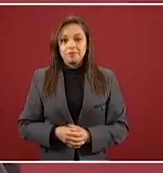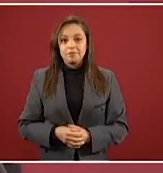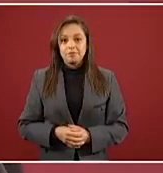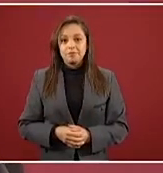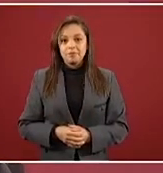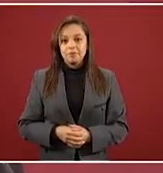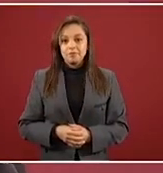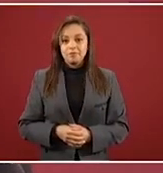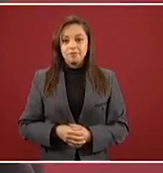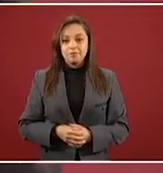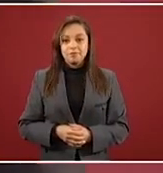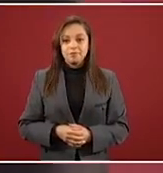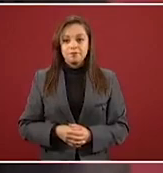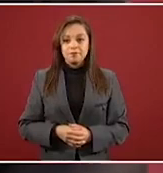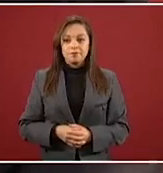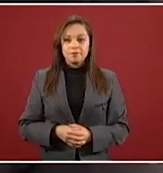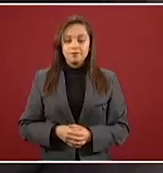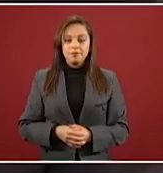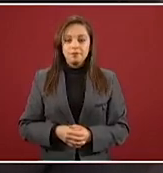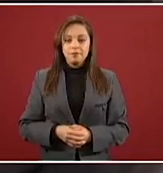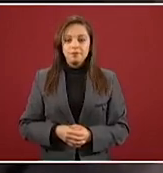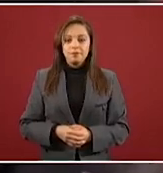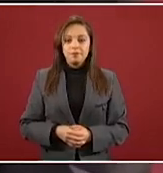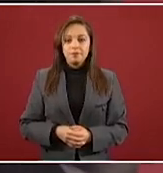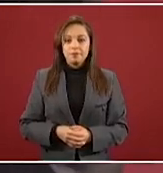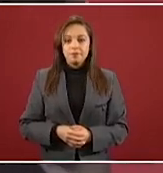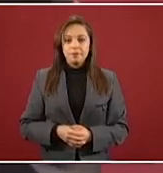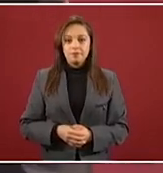No nos fue muy bien.